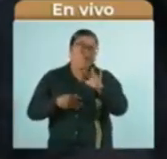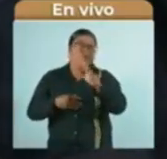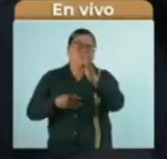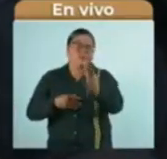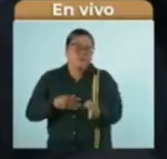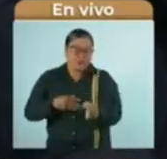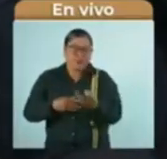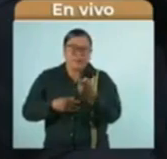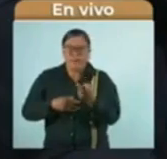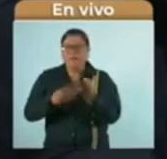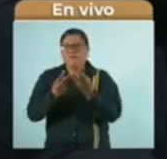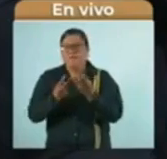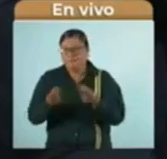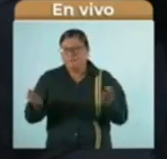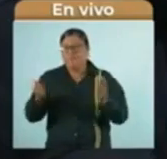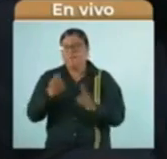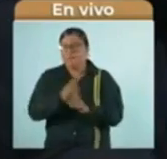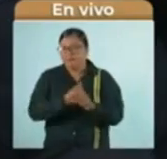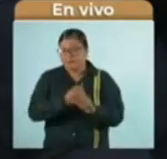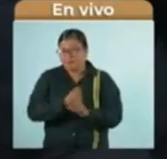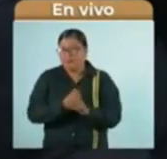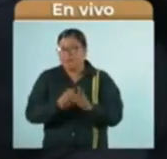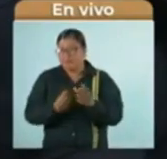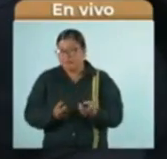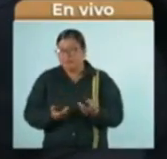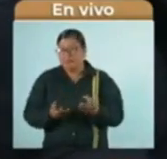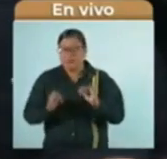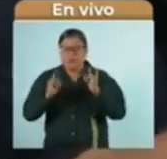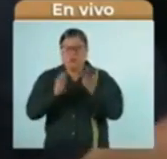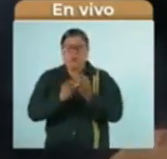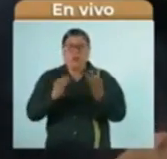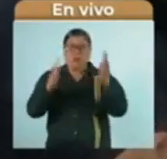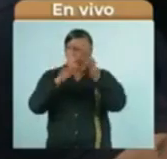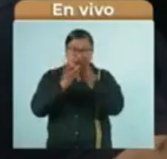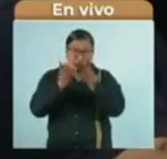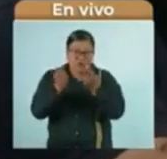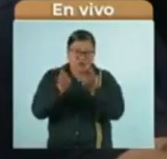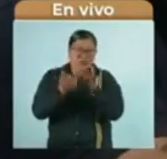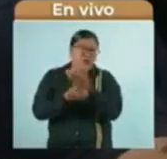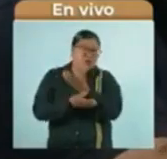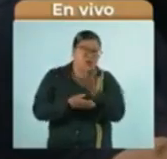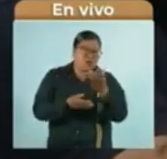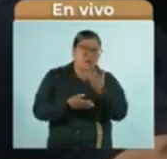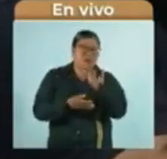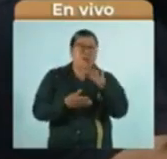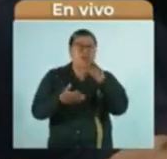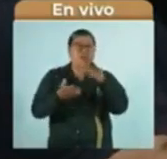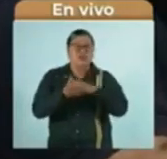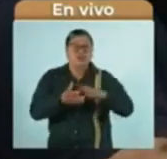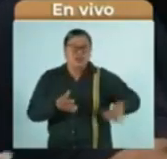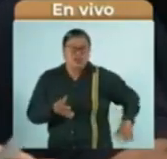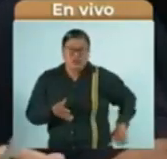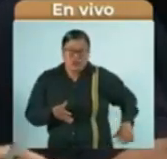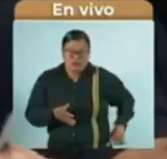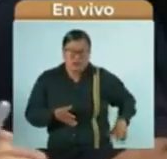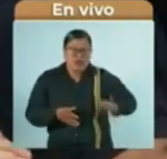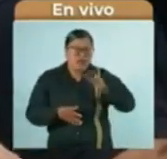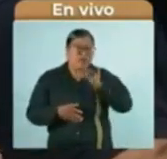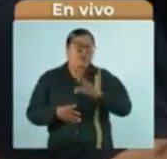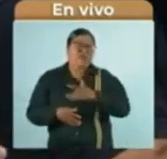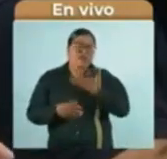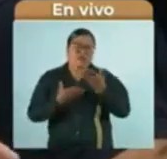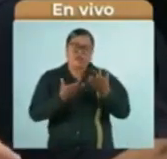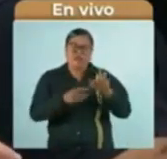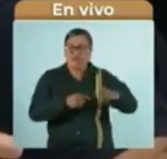tiene la junta de conciliación agraria y el respaldo de la secretaría de gobierno y por supuesto la visión del gobernador